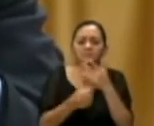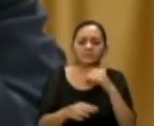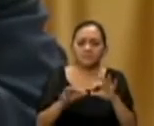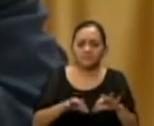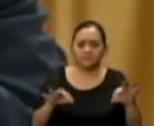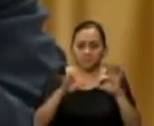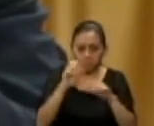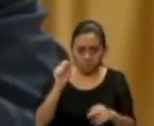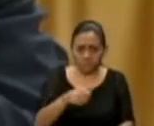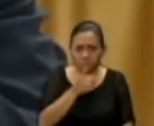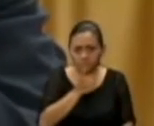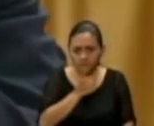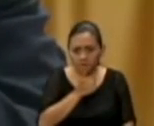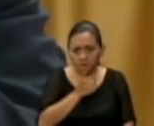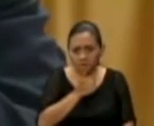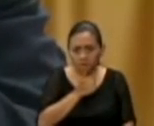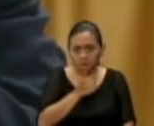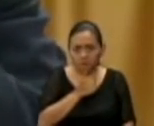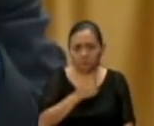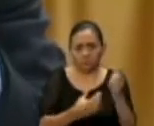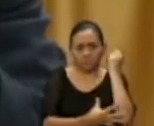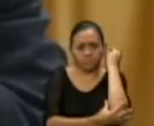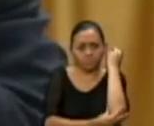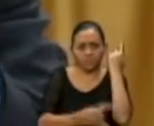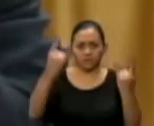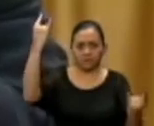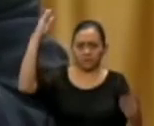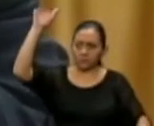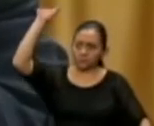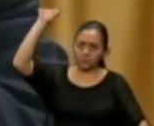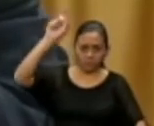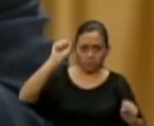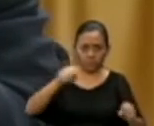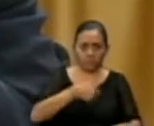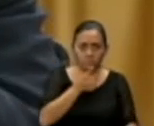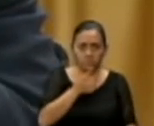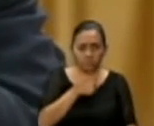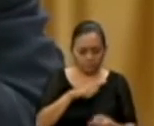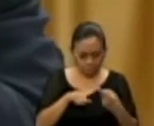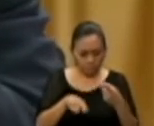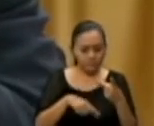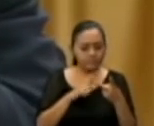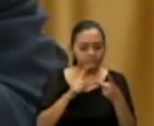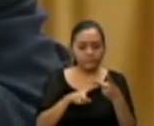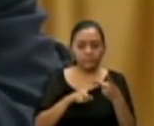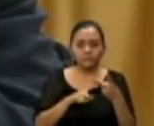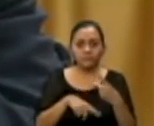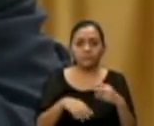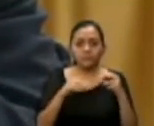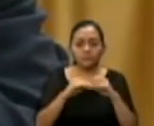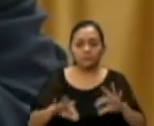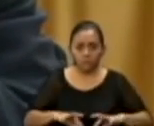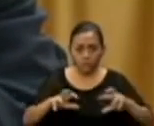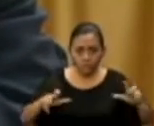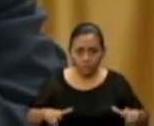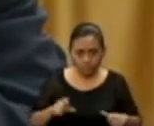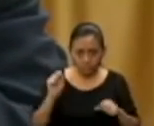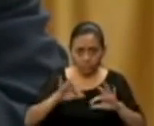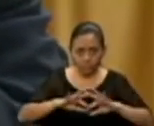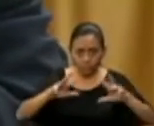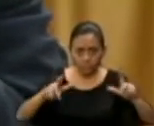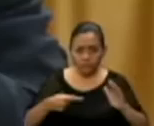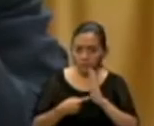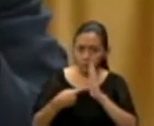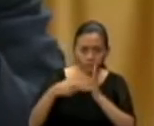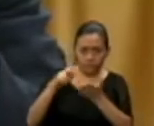podemos tolerar las fuentes de esa injusticia en esa fuente de la corrupción y una de las formas de corrupción más generalizada de la evasión de impuestos